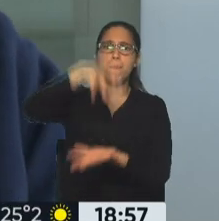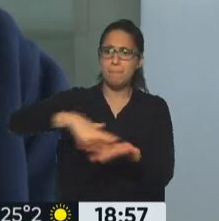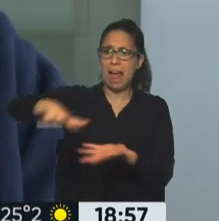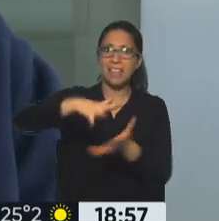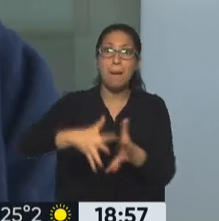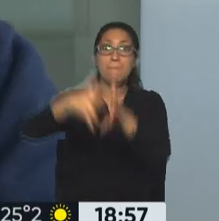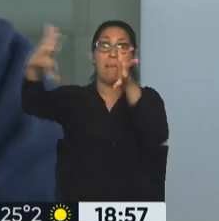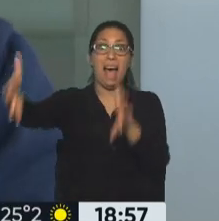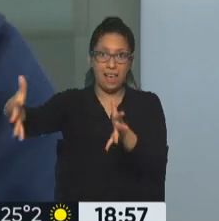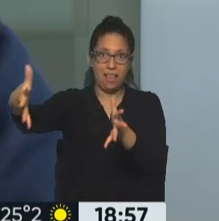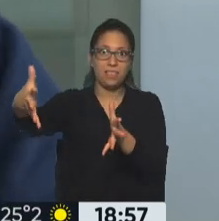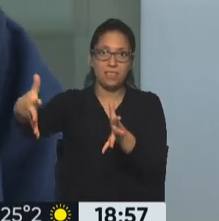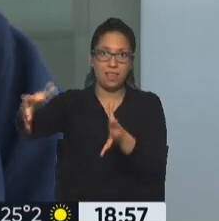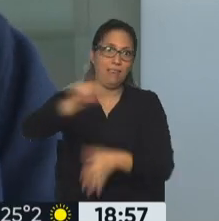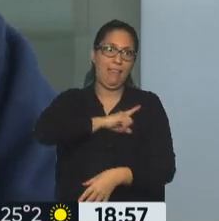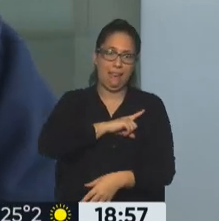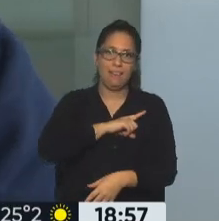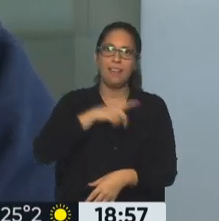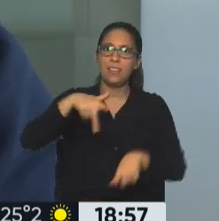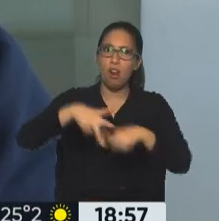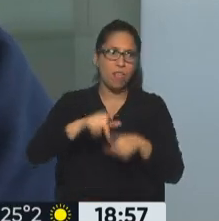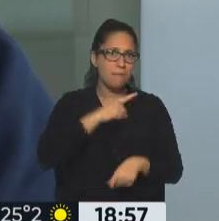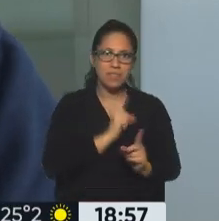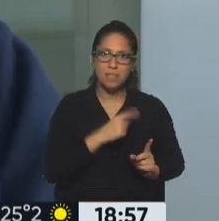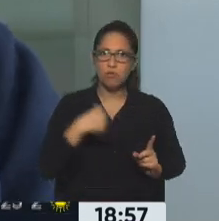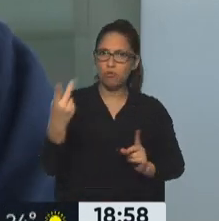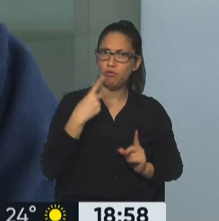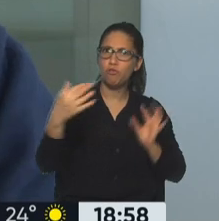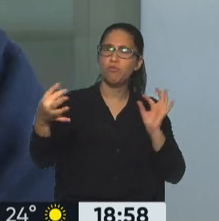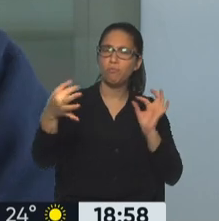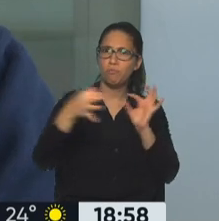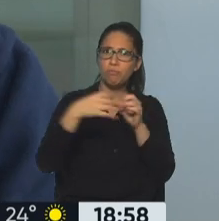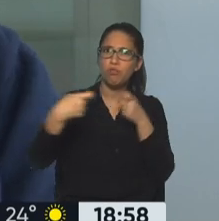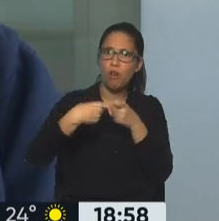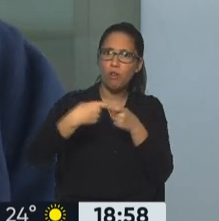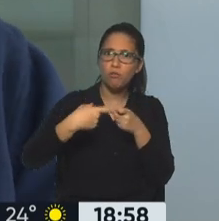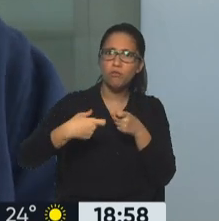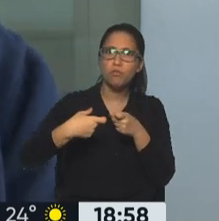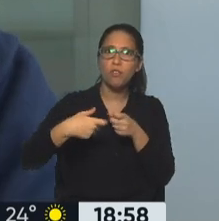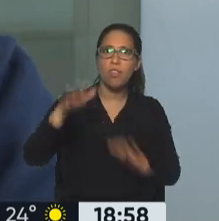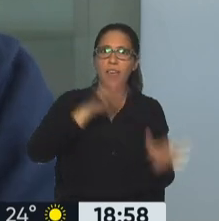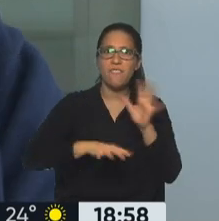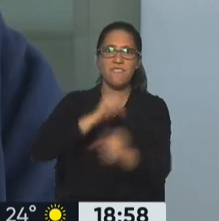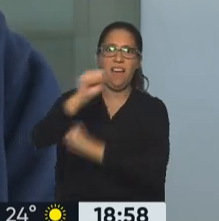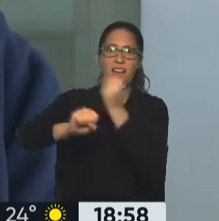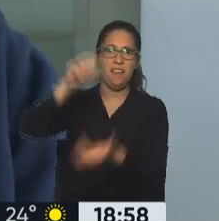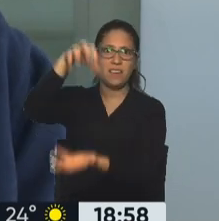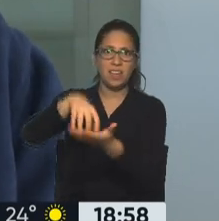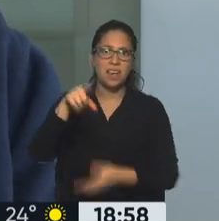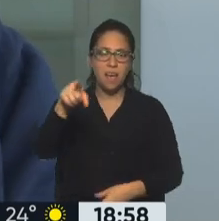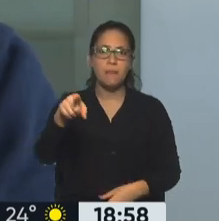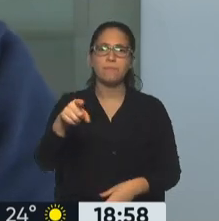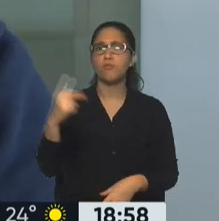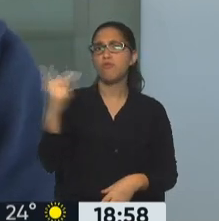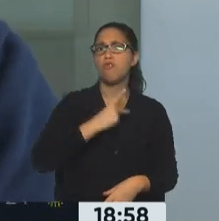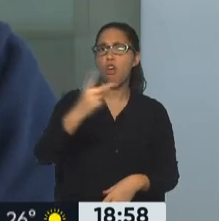nuestra, con nuestra tecnología. Nosotros hemos sido socios, somos socios de esa fábrica y entre las